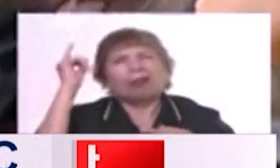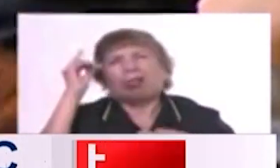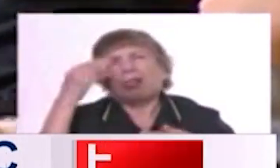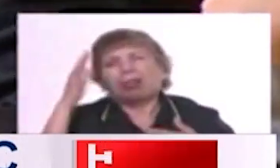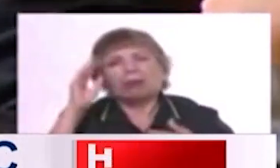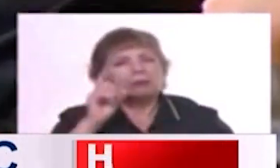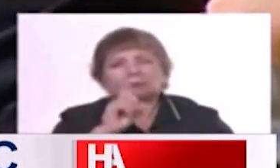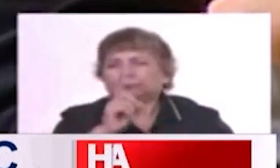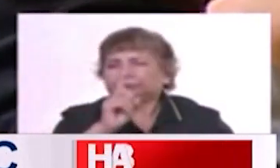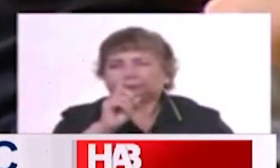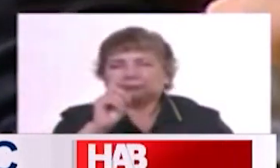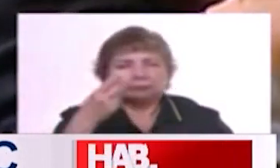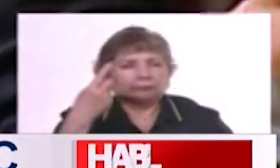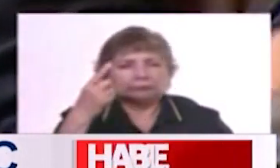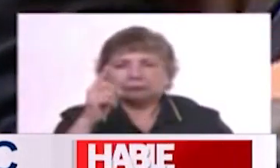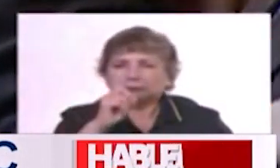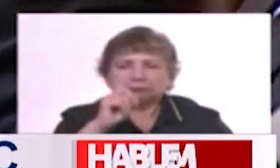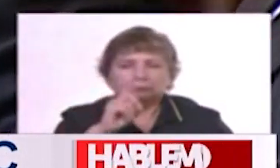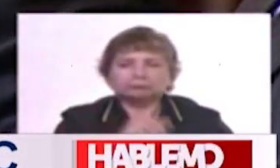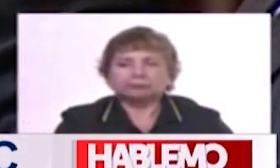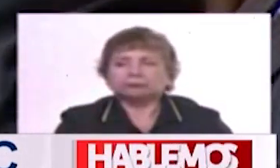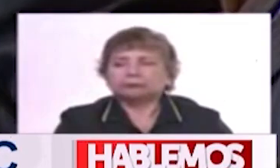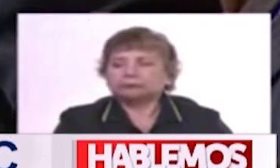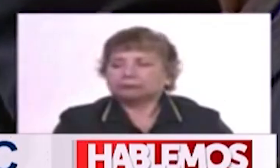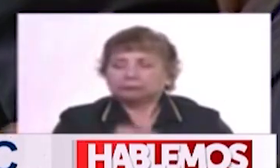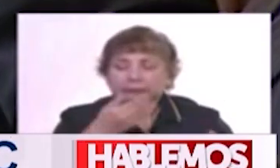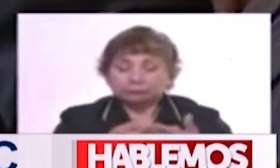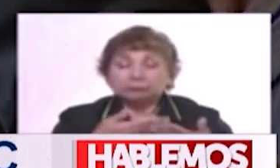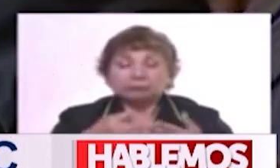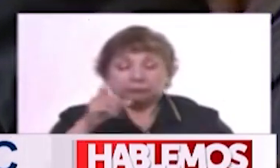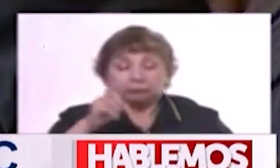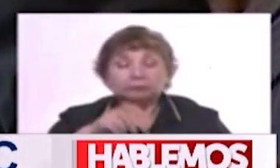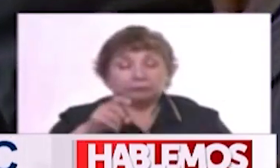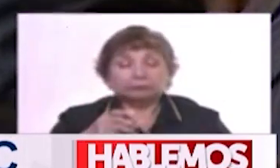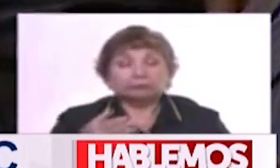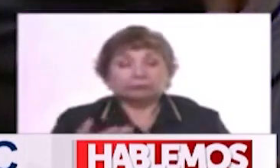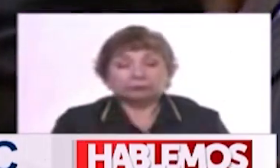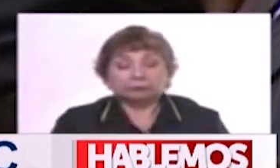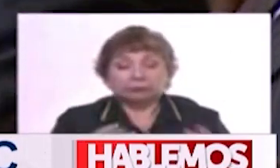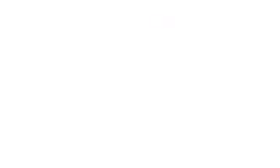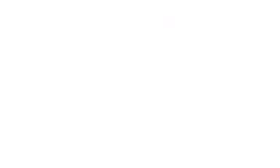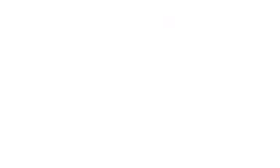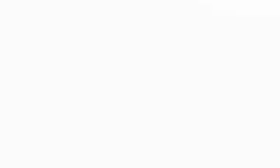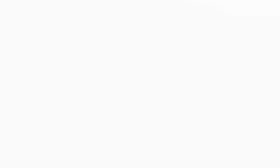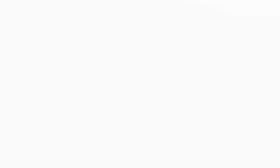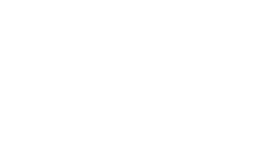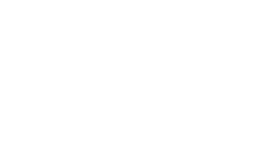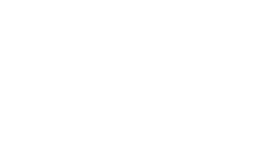calidad de testigos. Información en vivo para Éxitos en Lima 95.5.